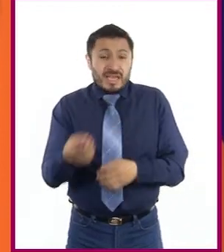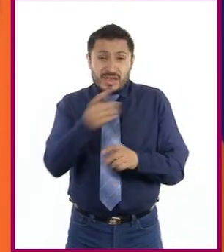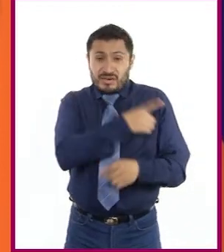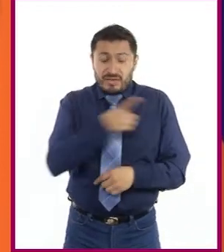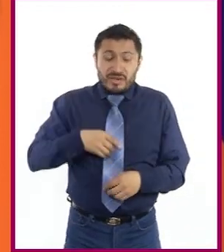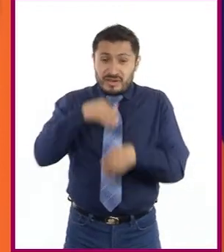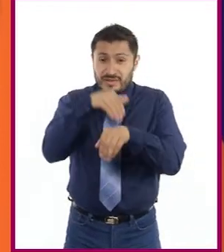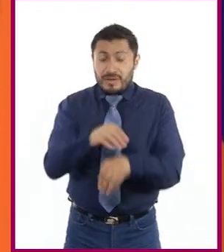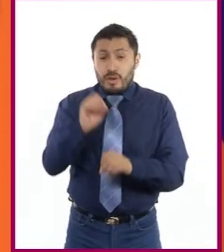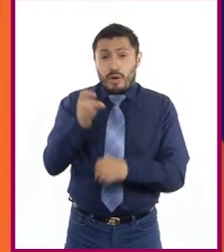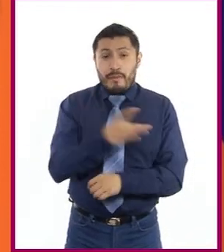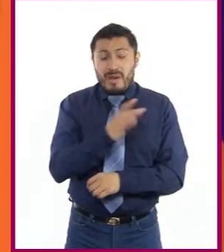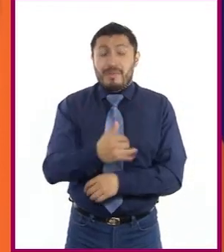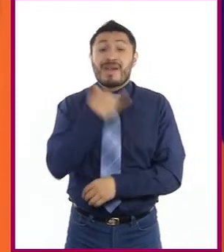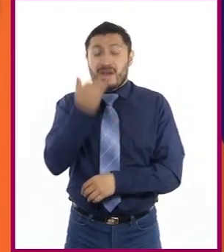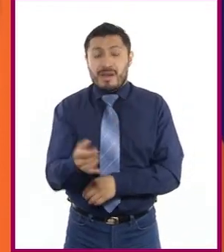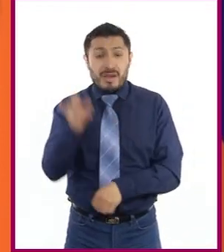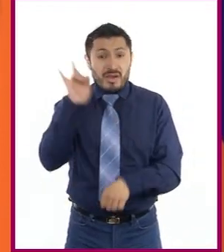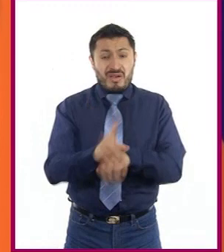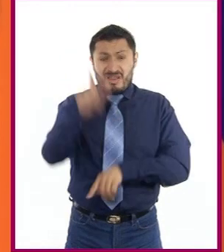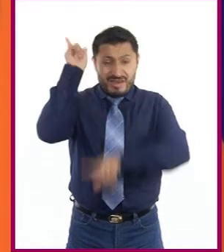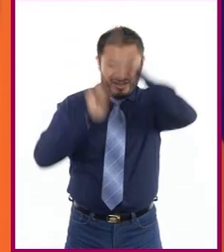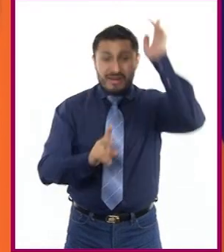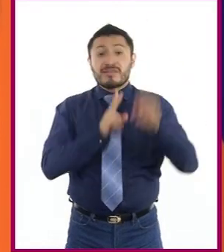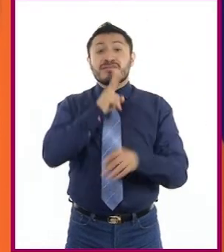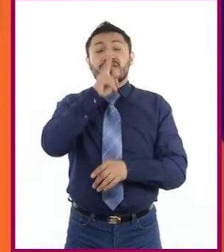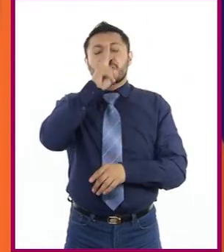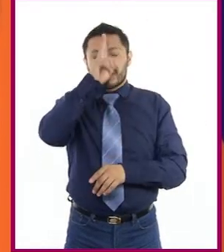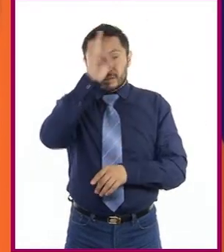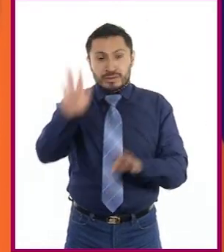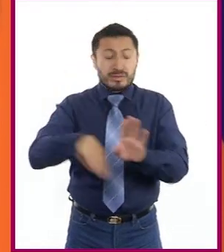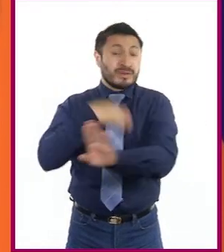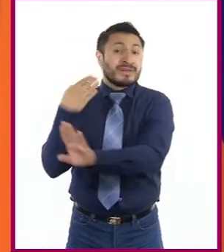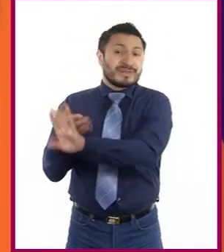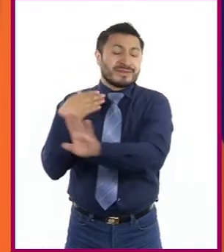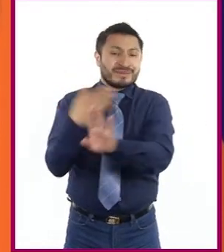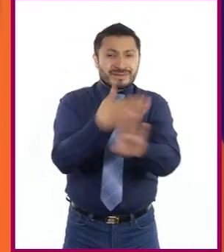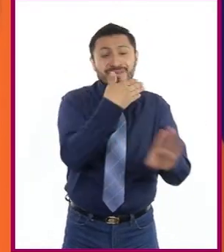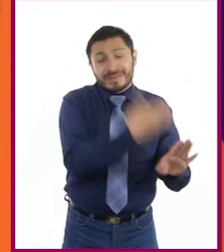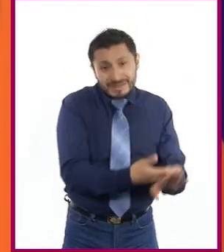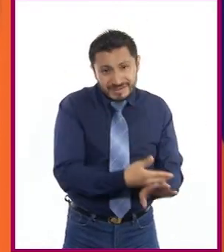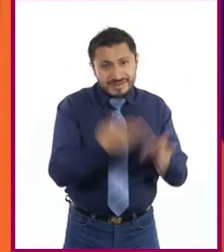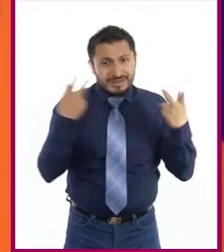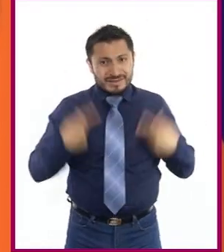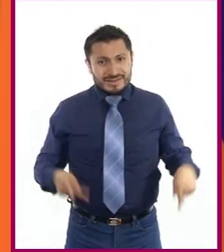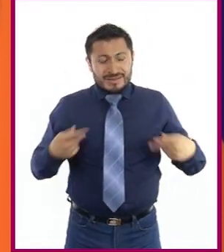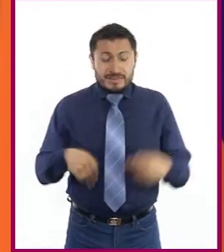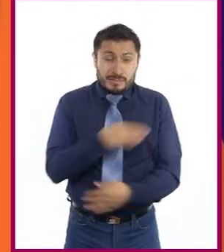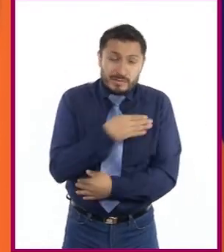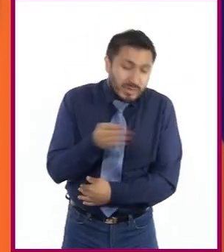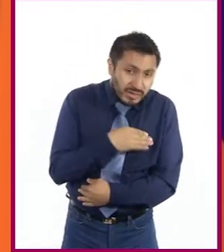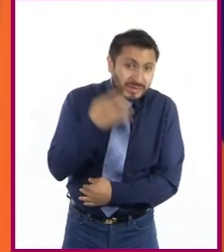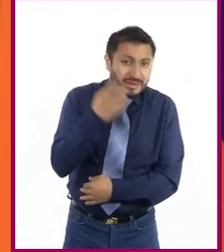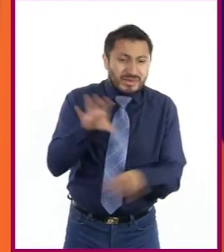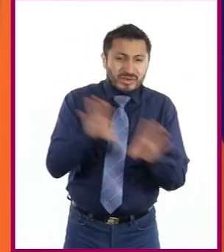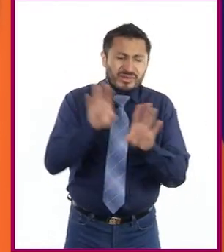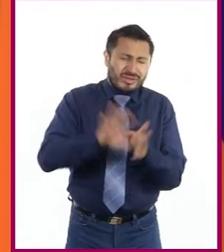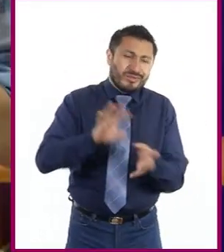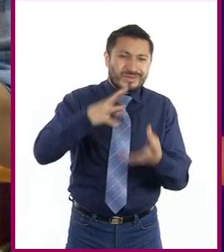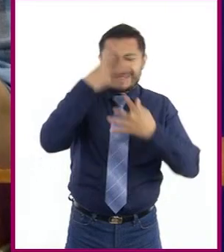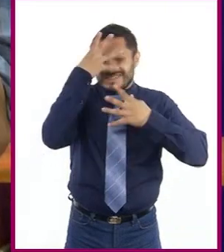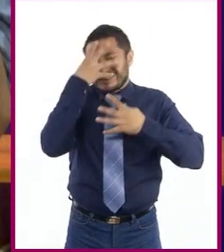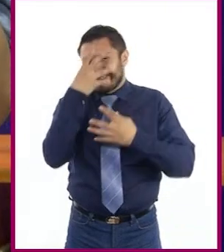su locura y buscar venganza, acaba lastimando a personas inocentes, y eso lo conduce a un desenlace